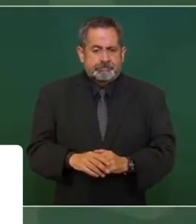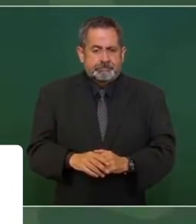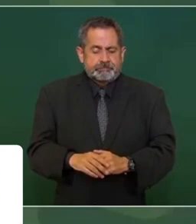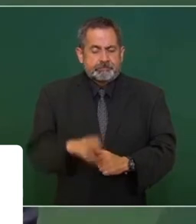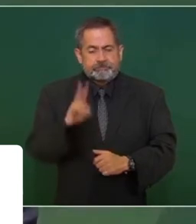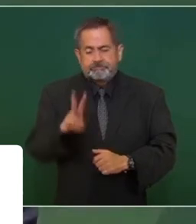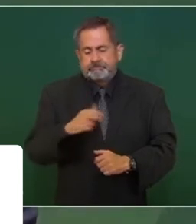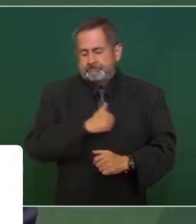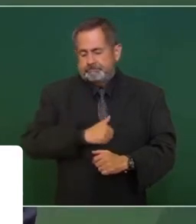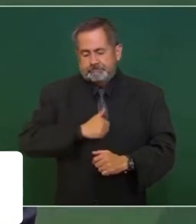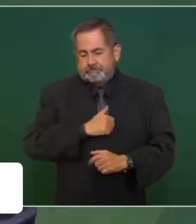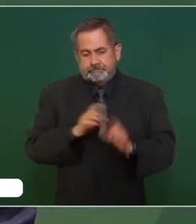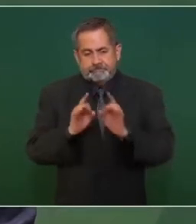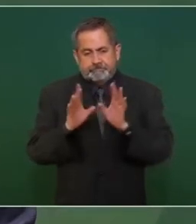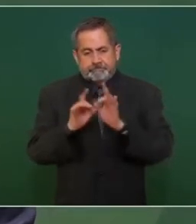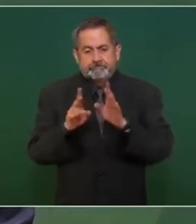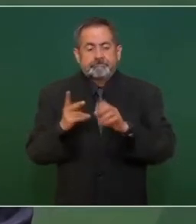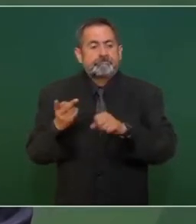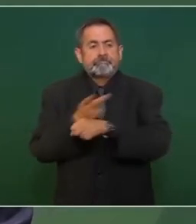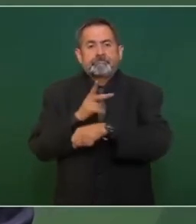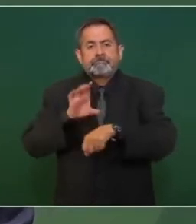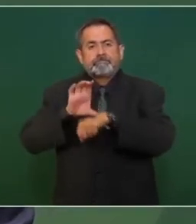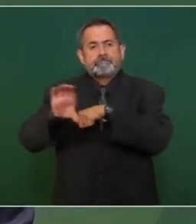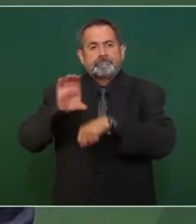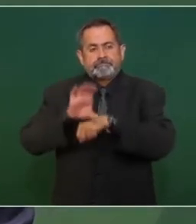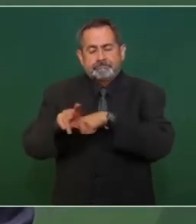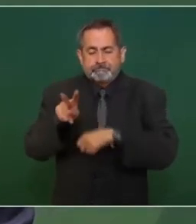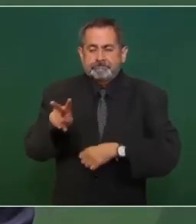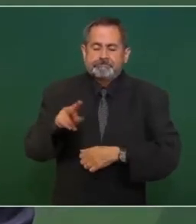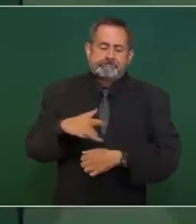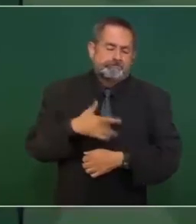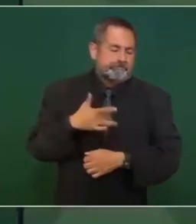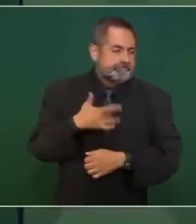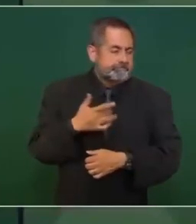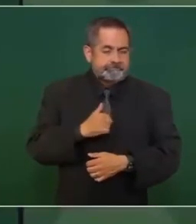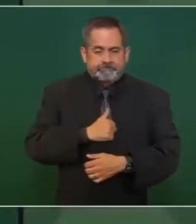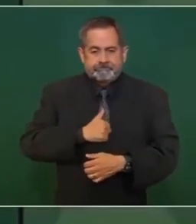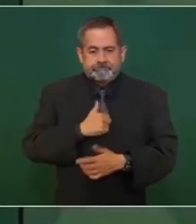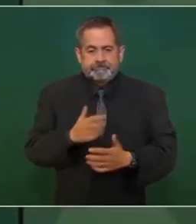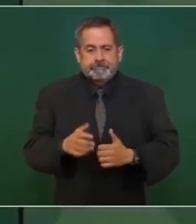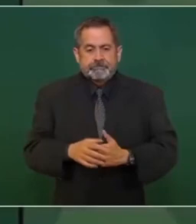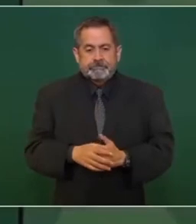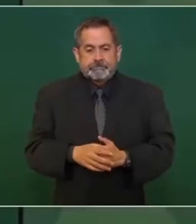Lamento mucho lo que está pasando en Colombia. Sí.